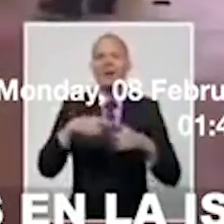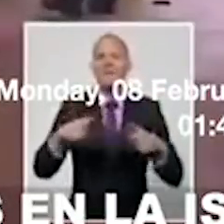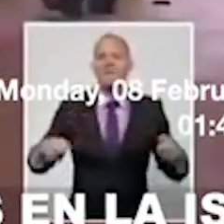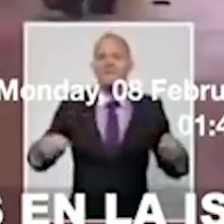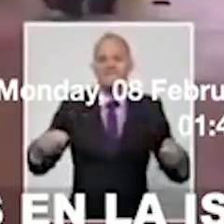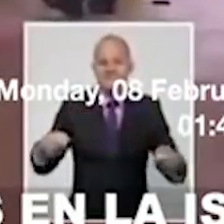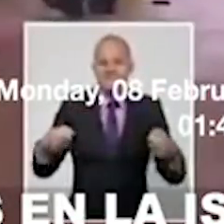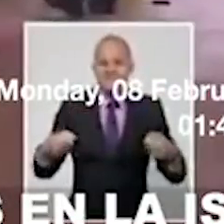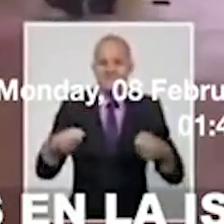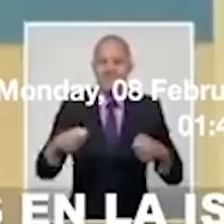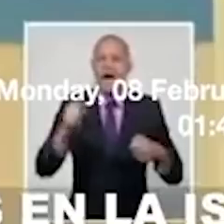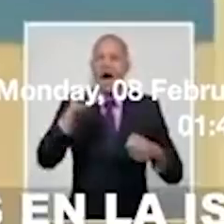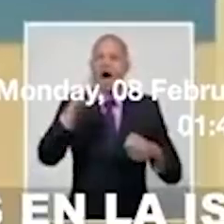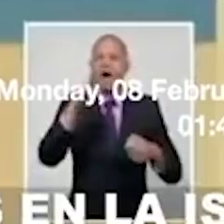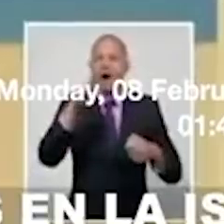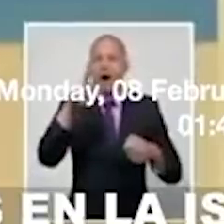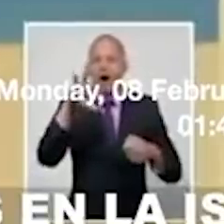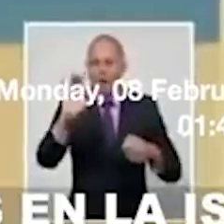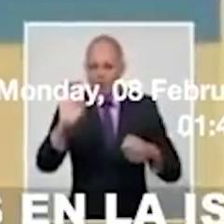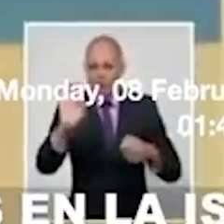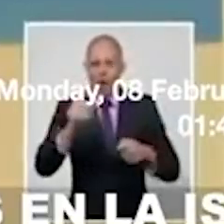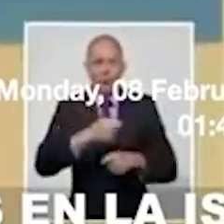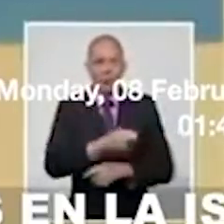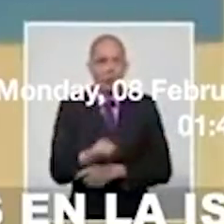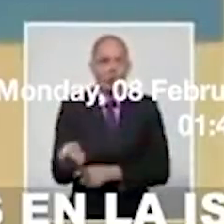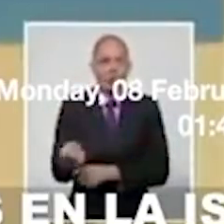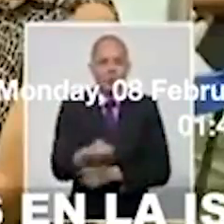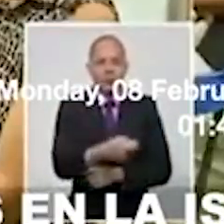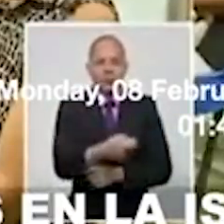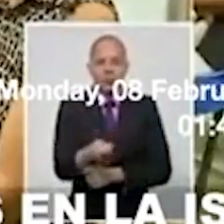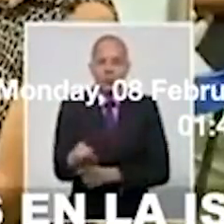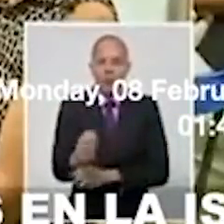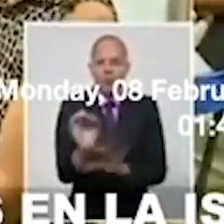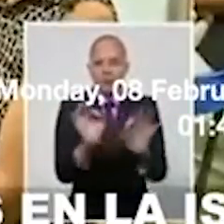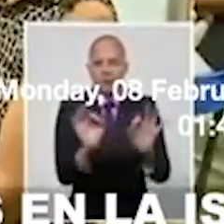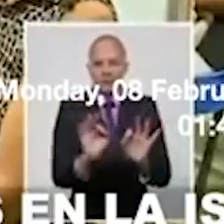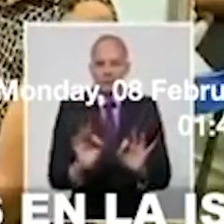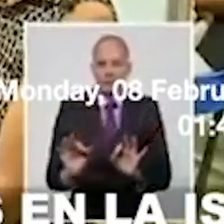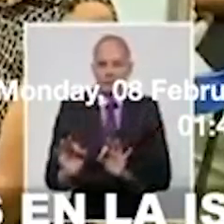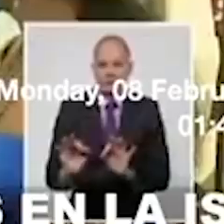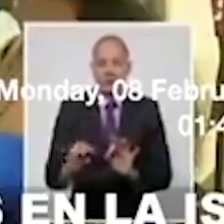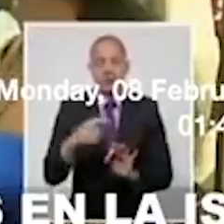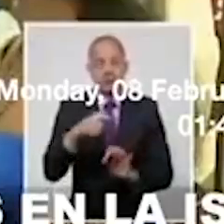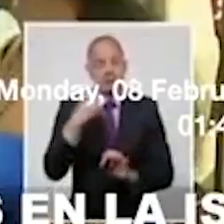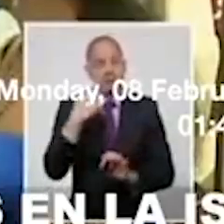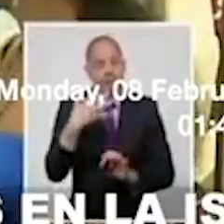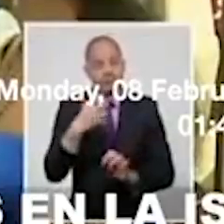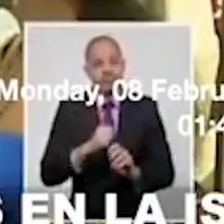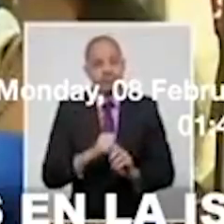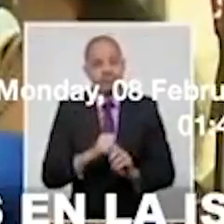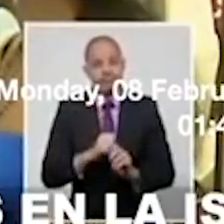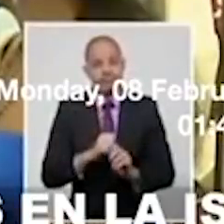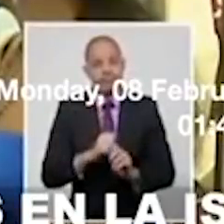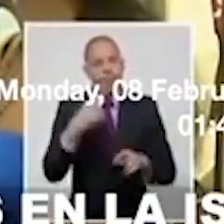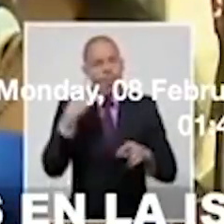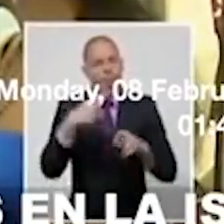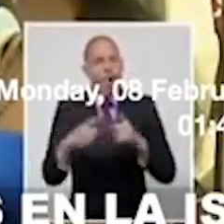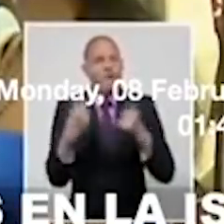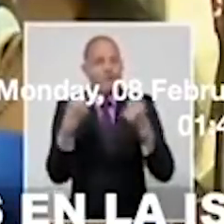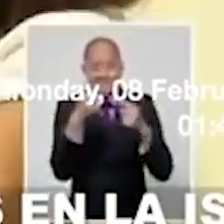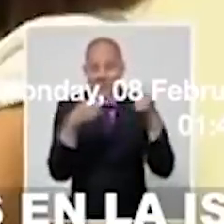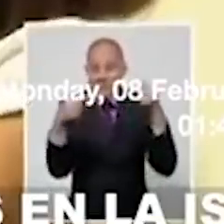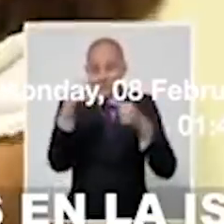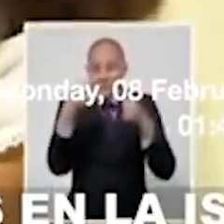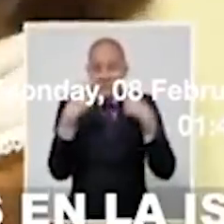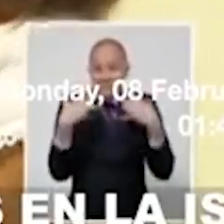aislamiento y dice por haití y horace savd y me volará el 11 hoy y ya me